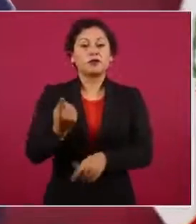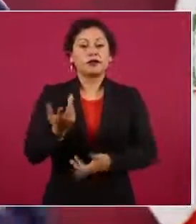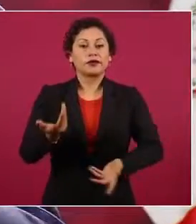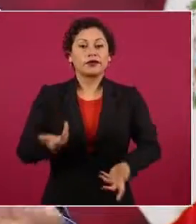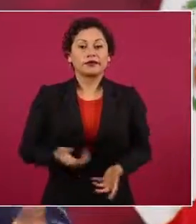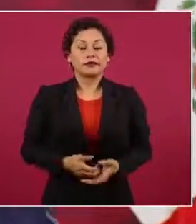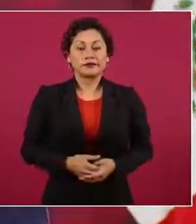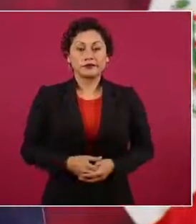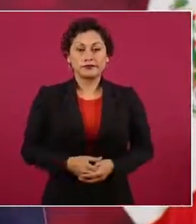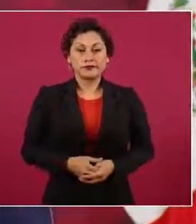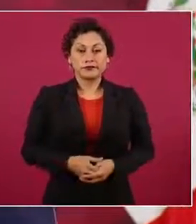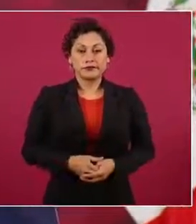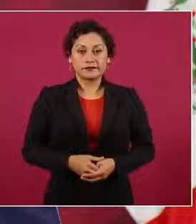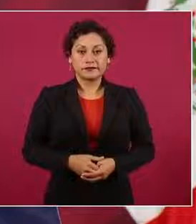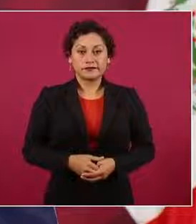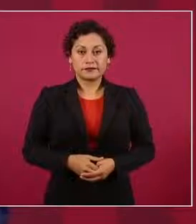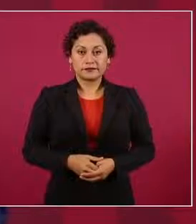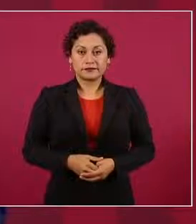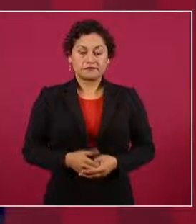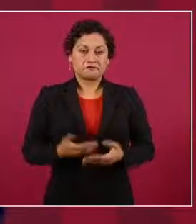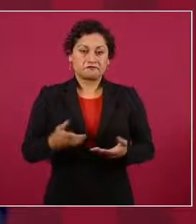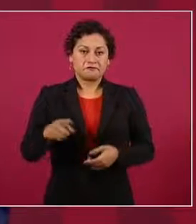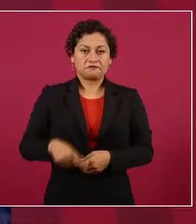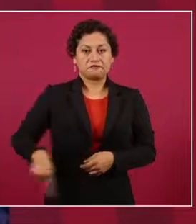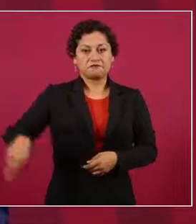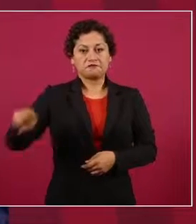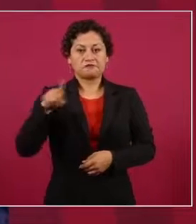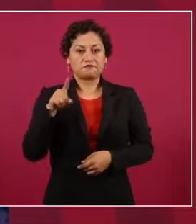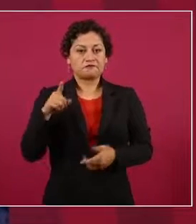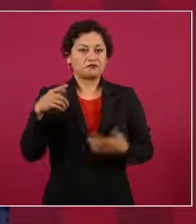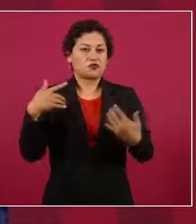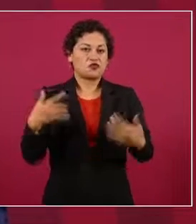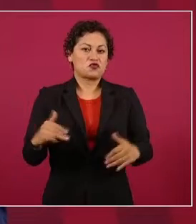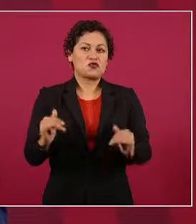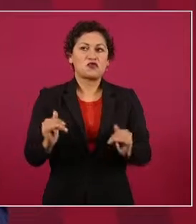pues tienen mucha influencia.